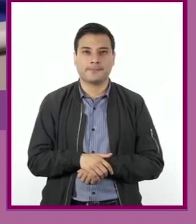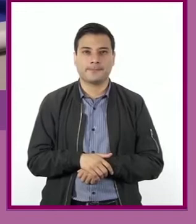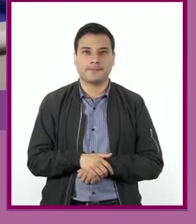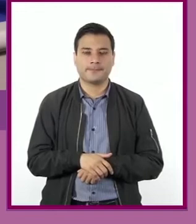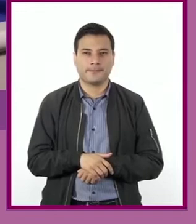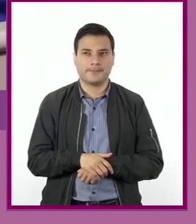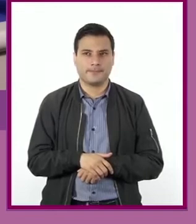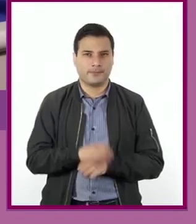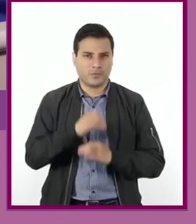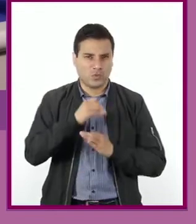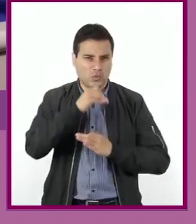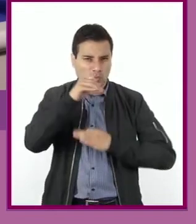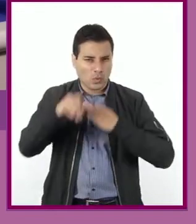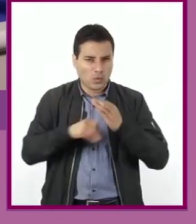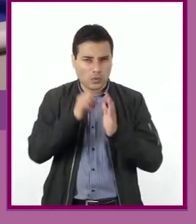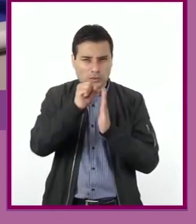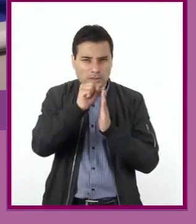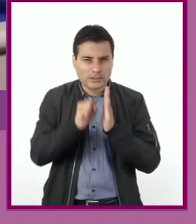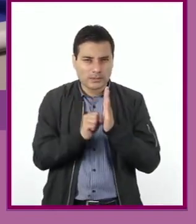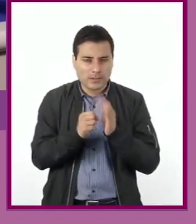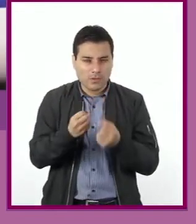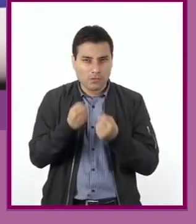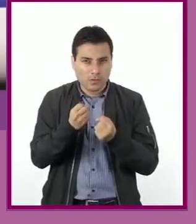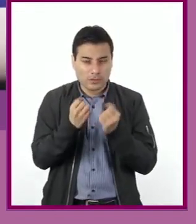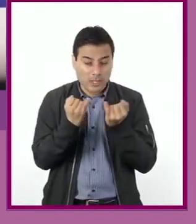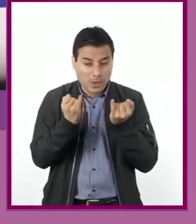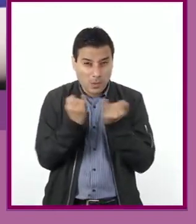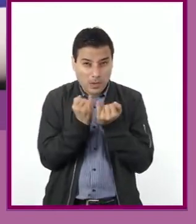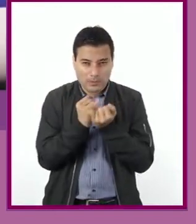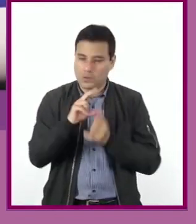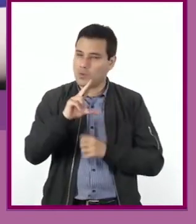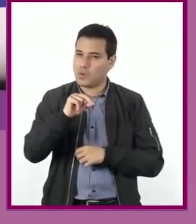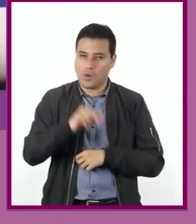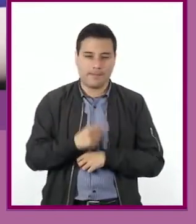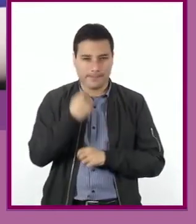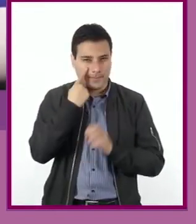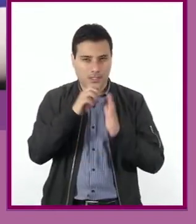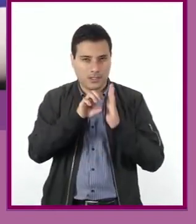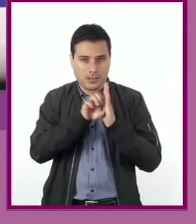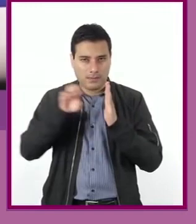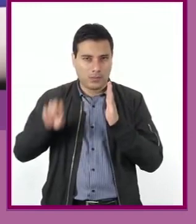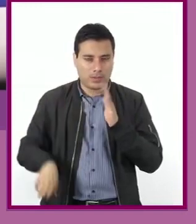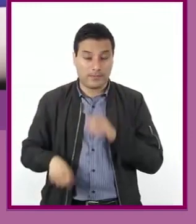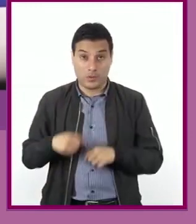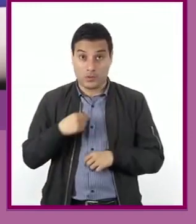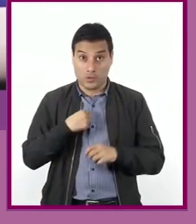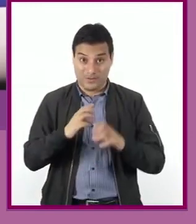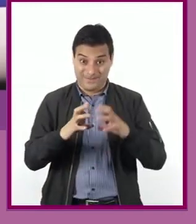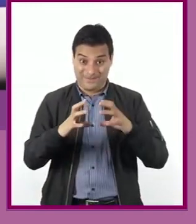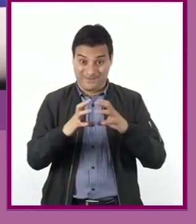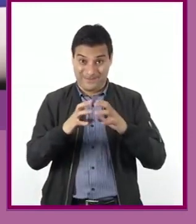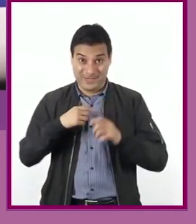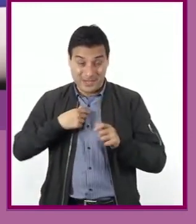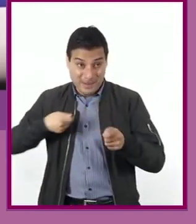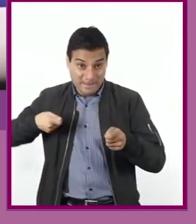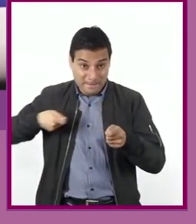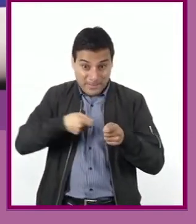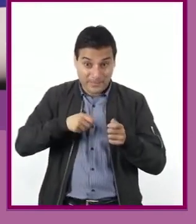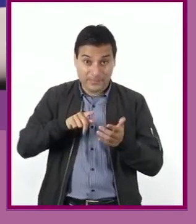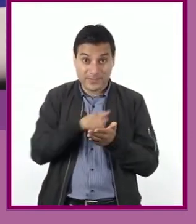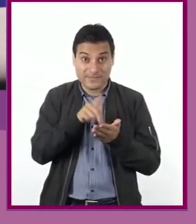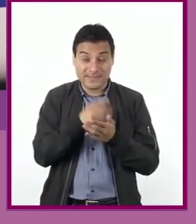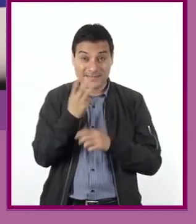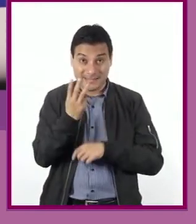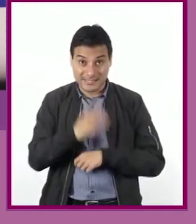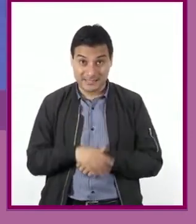Pero no todos los sistemas de fuerza son iguales. Si golpeo con el taco una bola de billar tres veces en